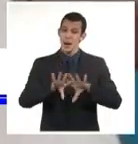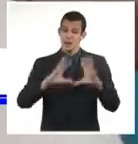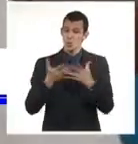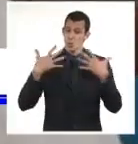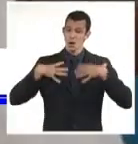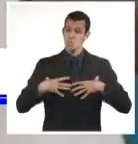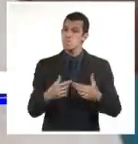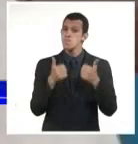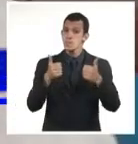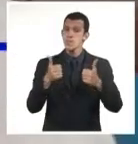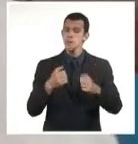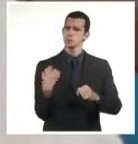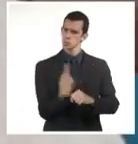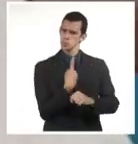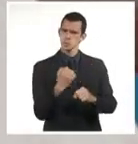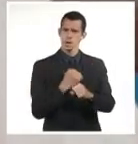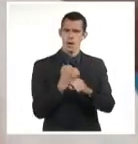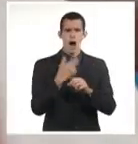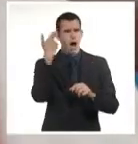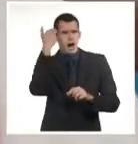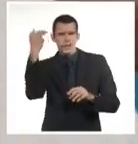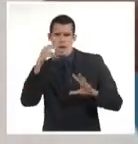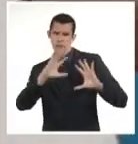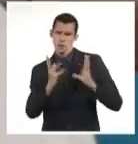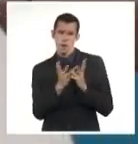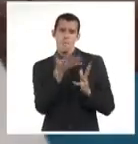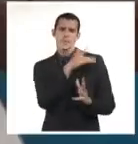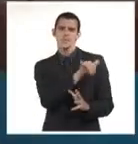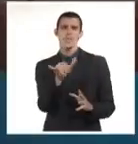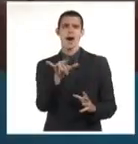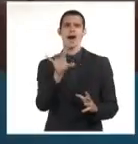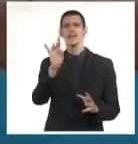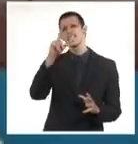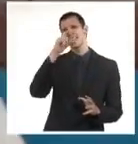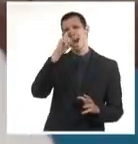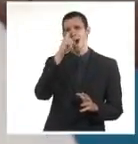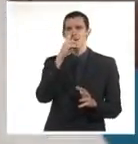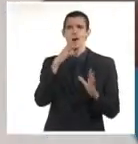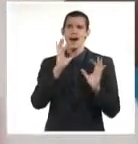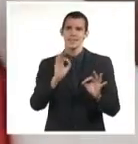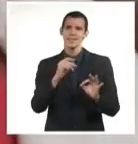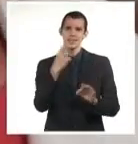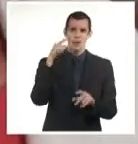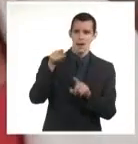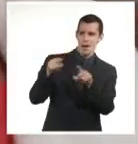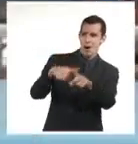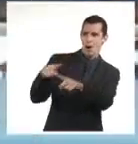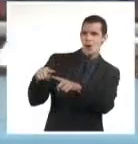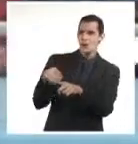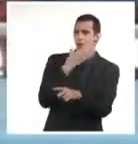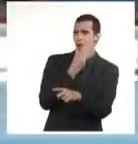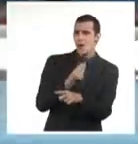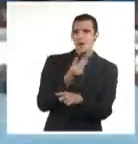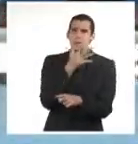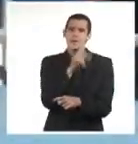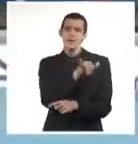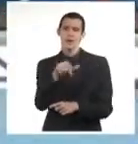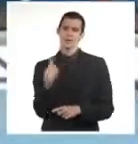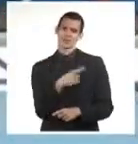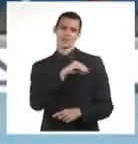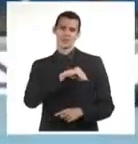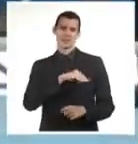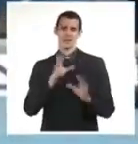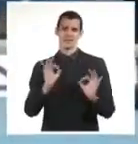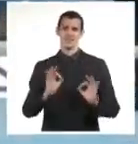bien y nos parecemos niños de 15 años como los que se están presentando aquí en el plazo. Pero sin dudas, en esa